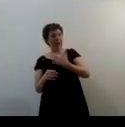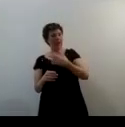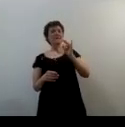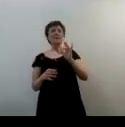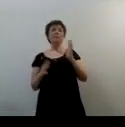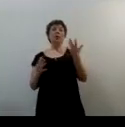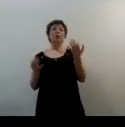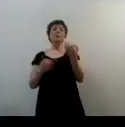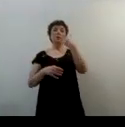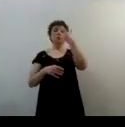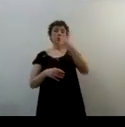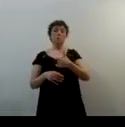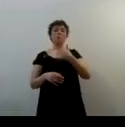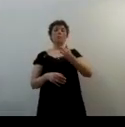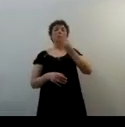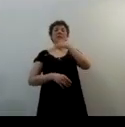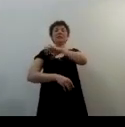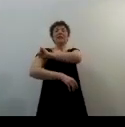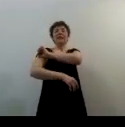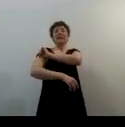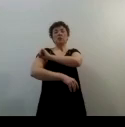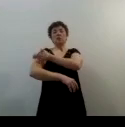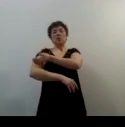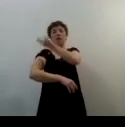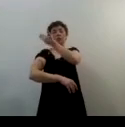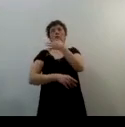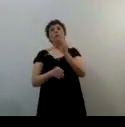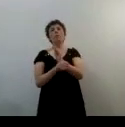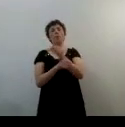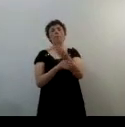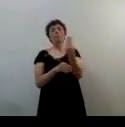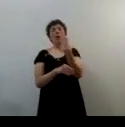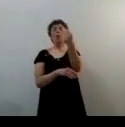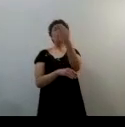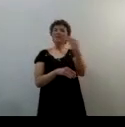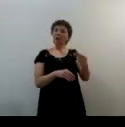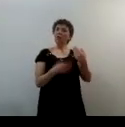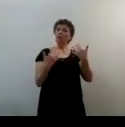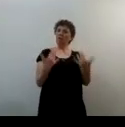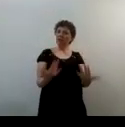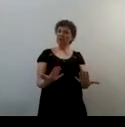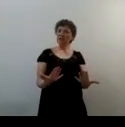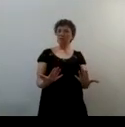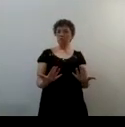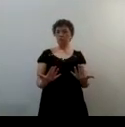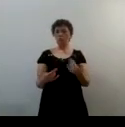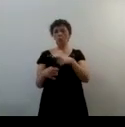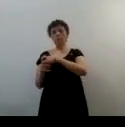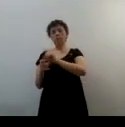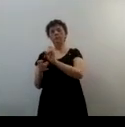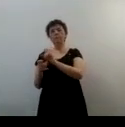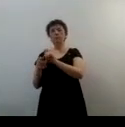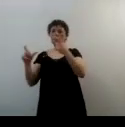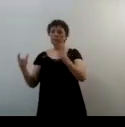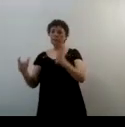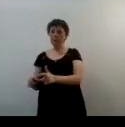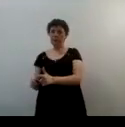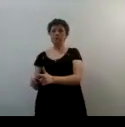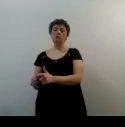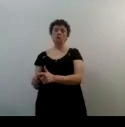hipertensión, pues tengo que tirar de pescado fresco o tengo que el consumo de conservas, intentar limitarlo o comprarlo muy baja en